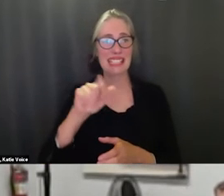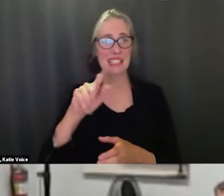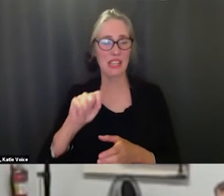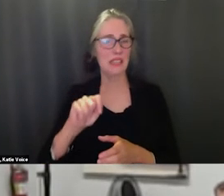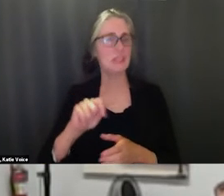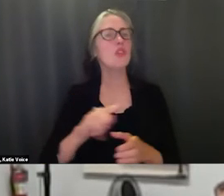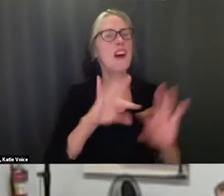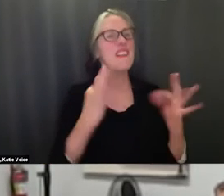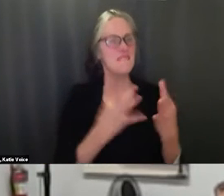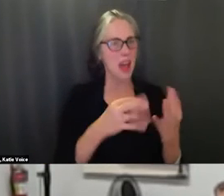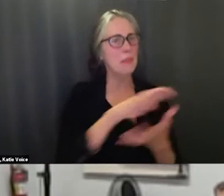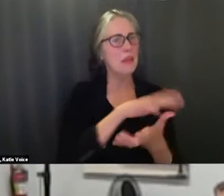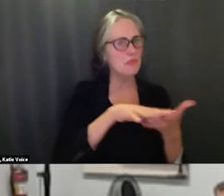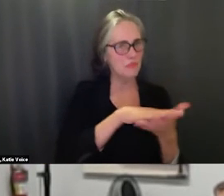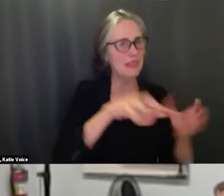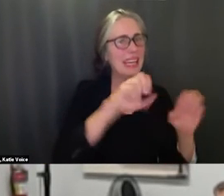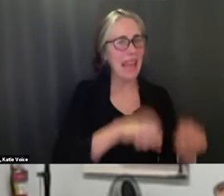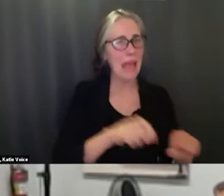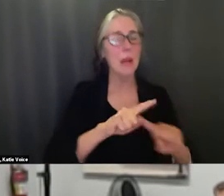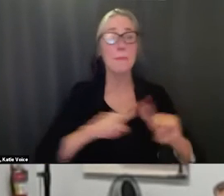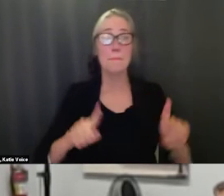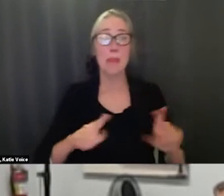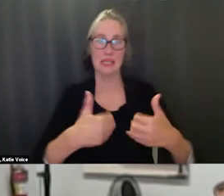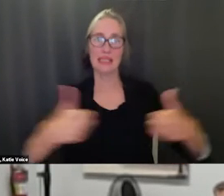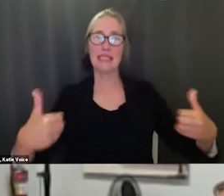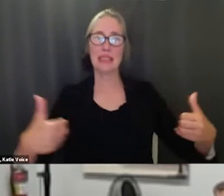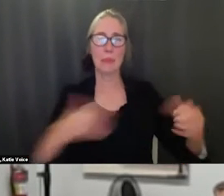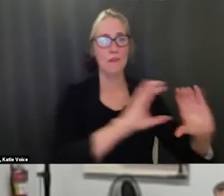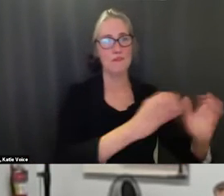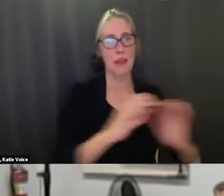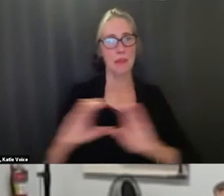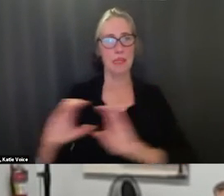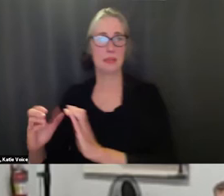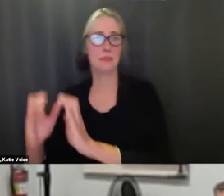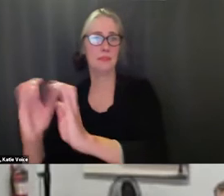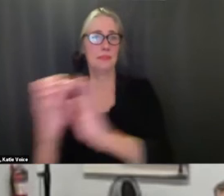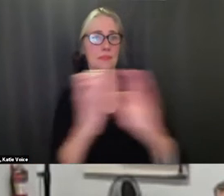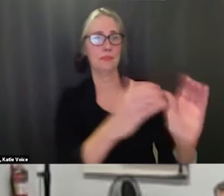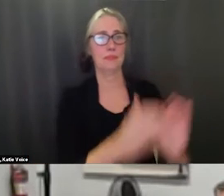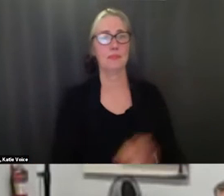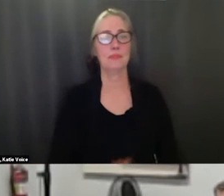familias, 6 pies entre familias. Ok, gracias.